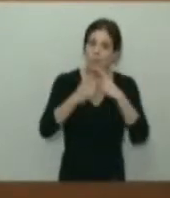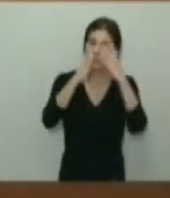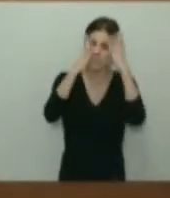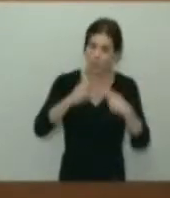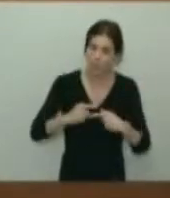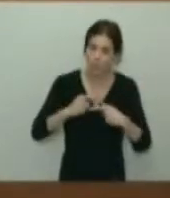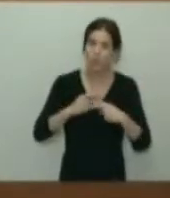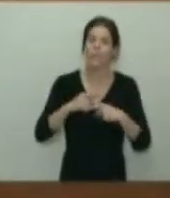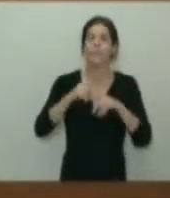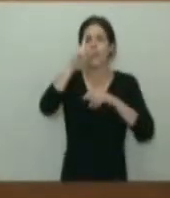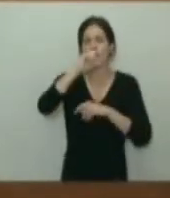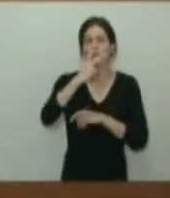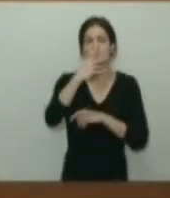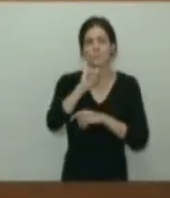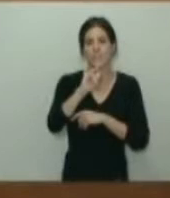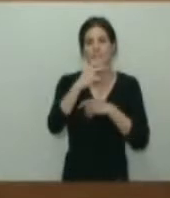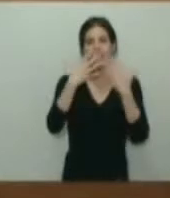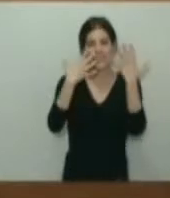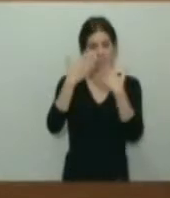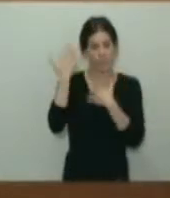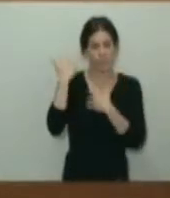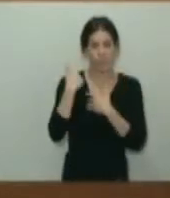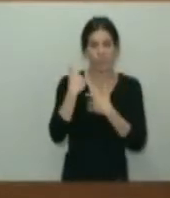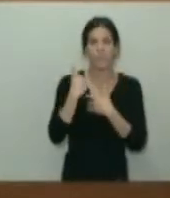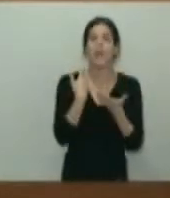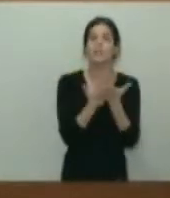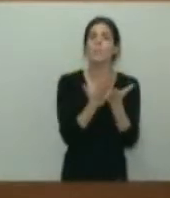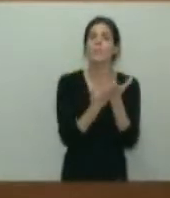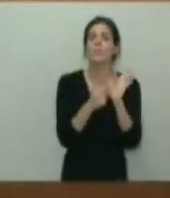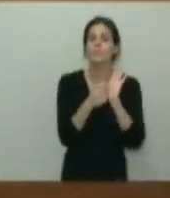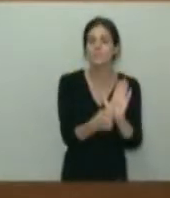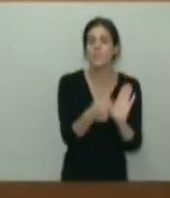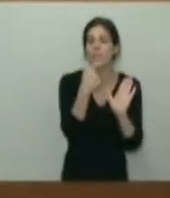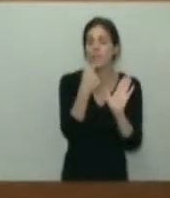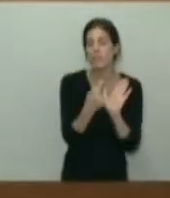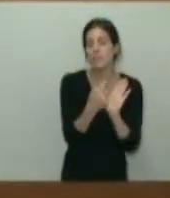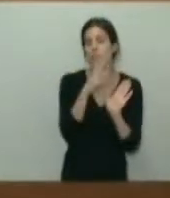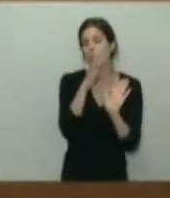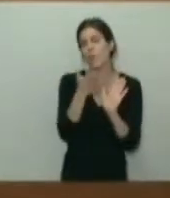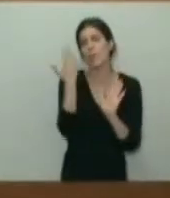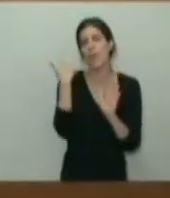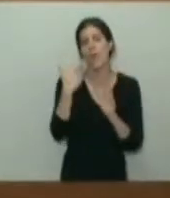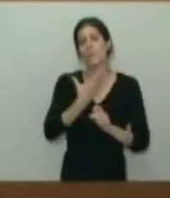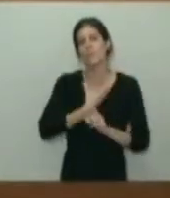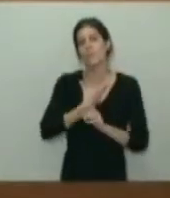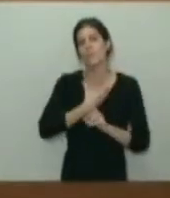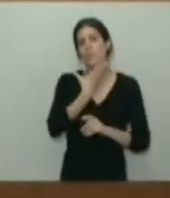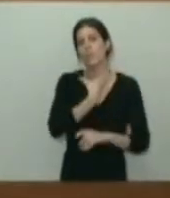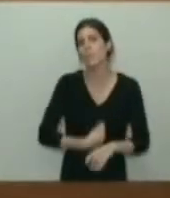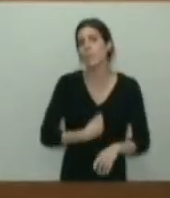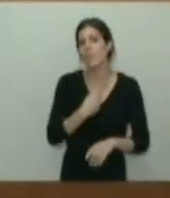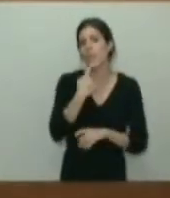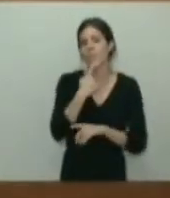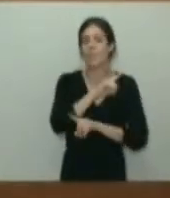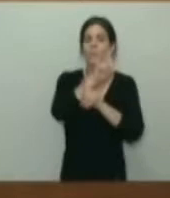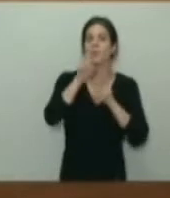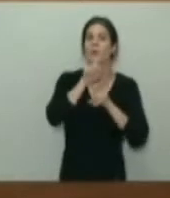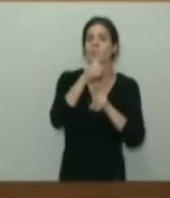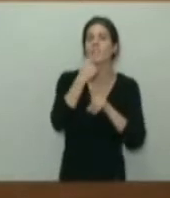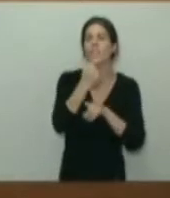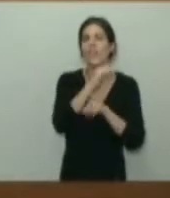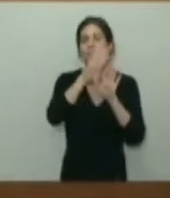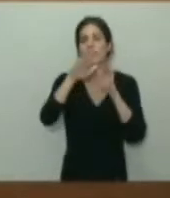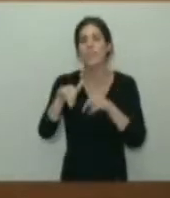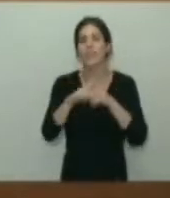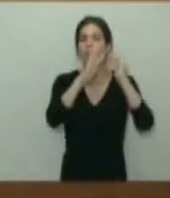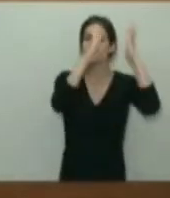2010, contestando a una pregunta del Ayuntamiento de Murcia, en la cual se dictaminó que la Administración